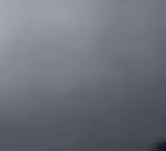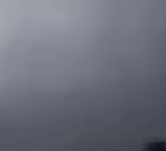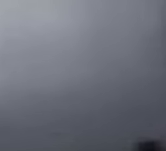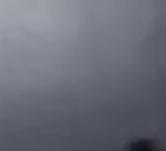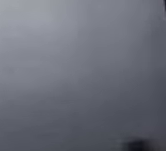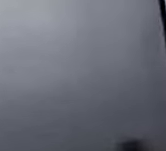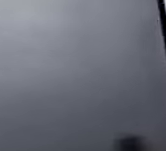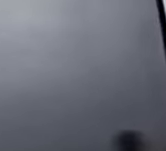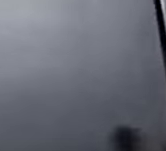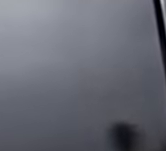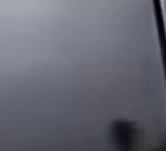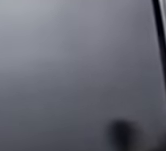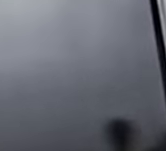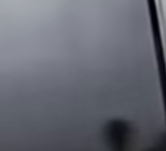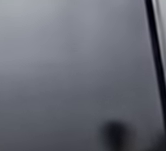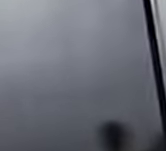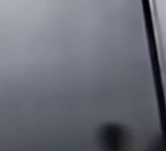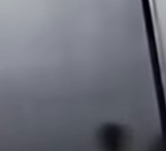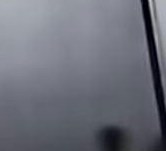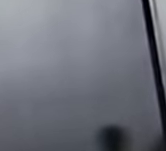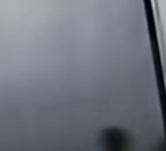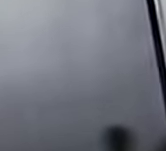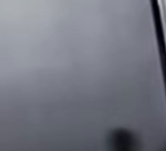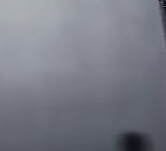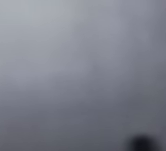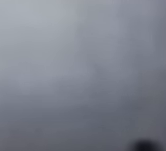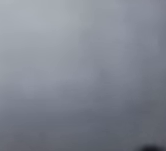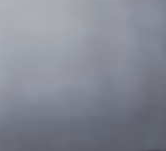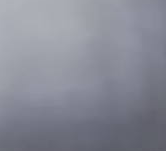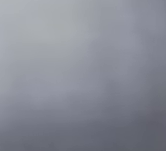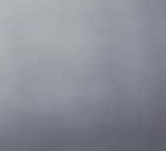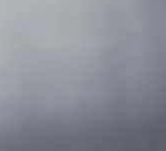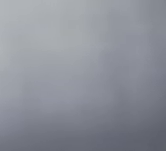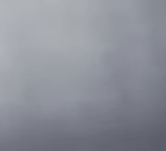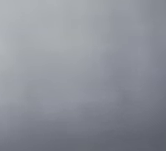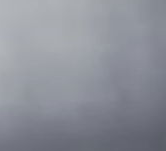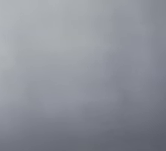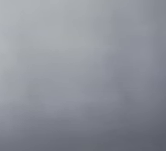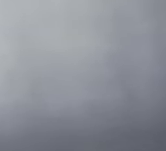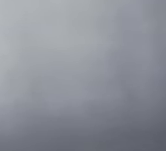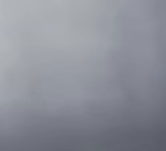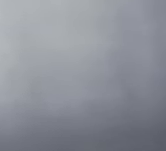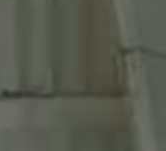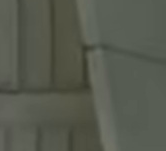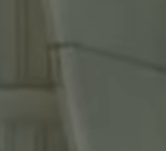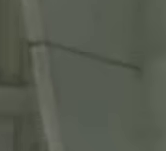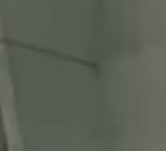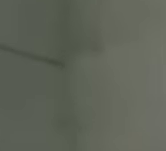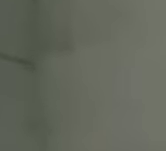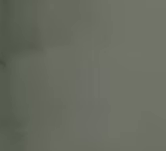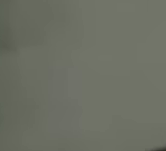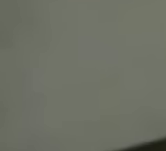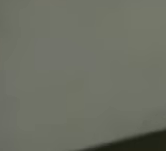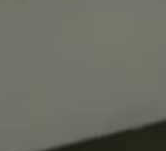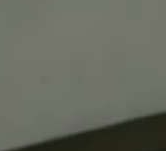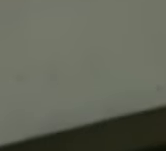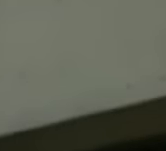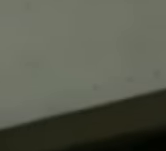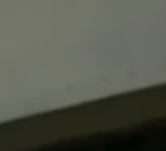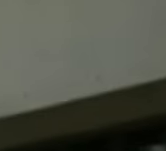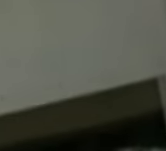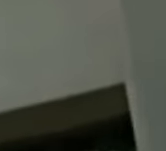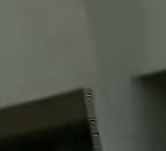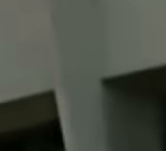Moros ante esta comparecencia, igual a los medios de comunicación, luego de responder las distintas preguntas que le han sido formuladas el día de hoy.